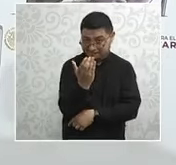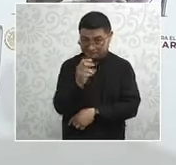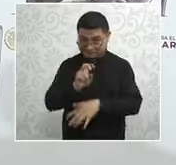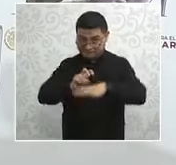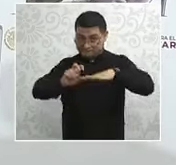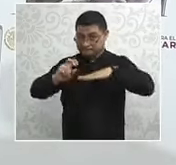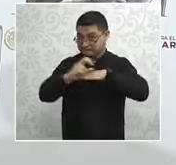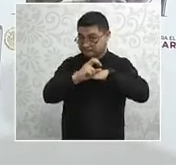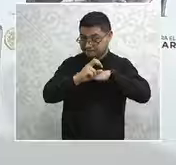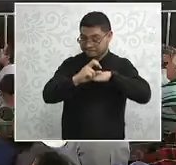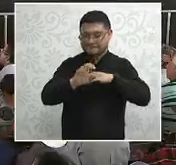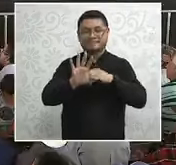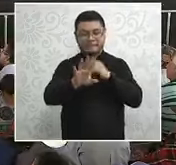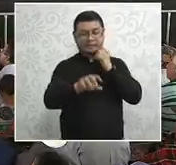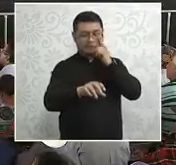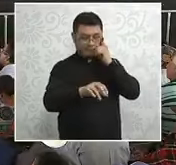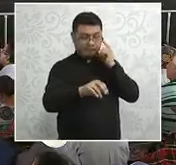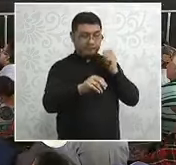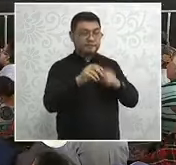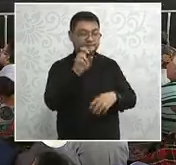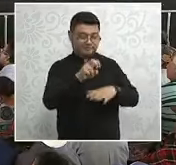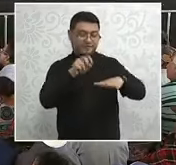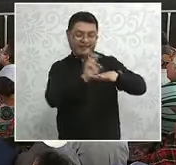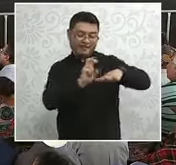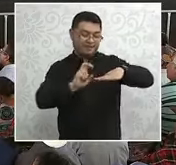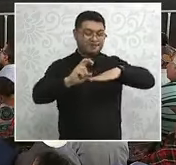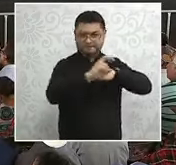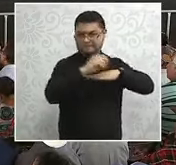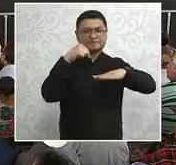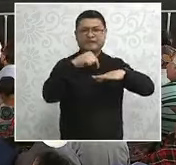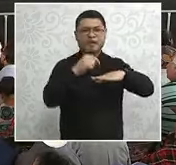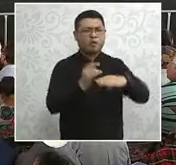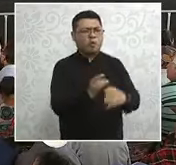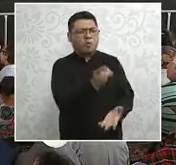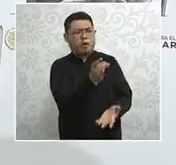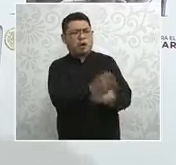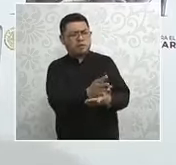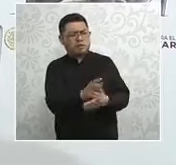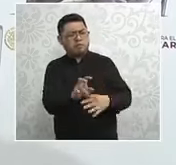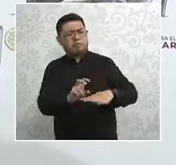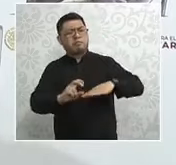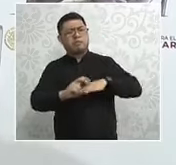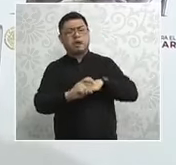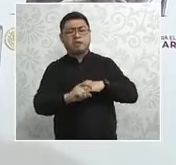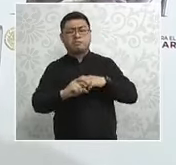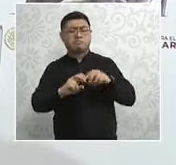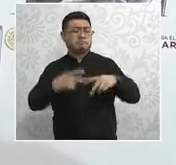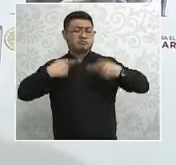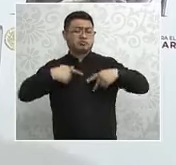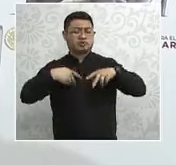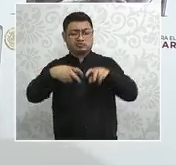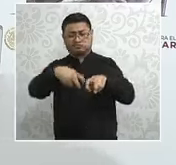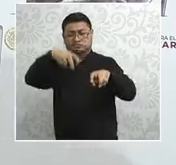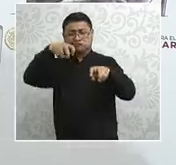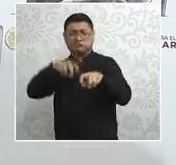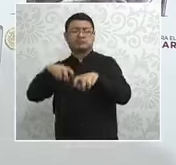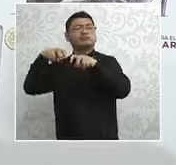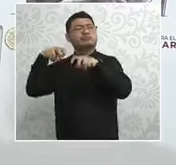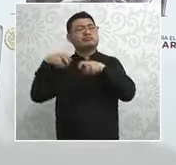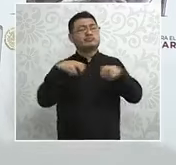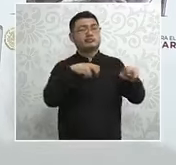Maya bueno el tren Maya No solo va a ser un tren de pasajeros también va a ser un